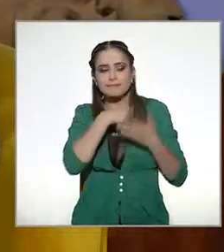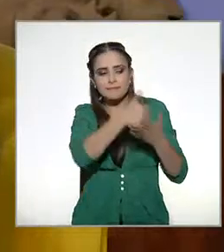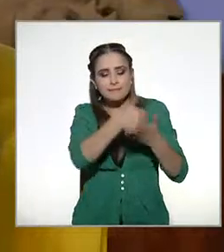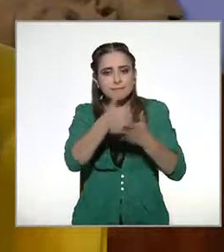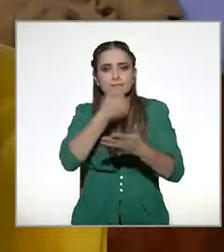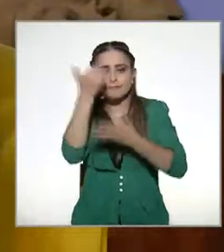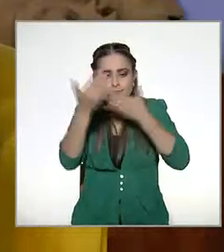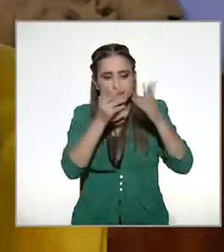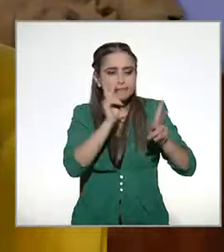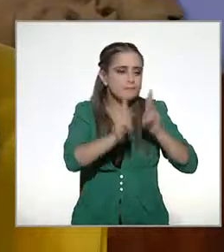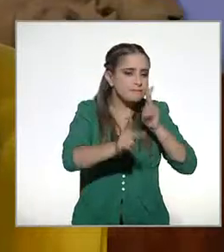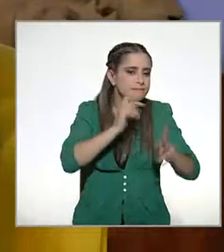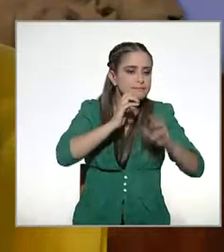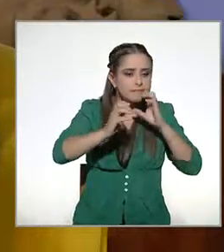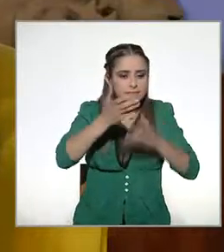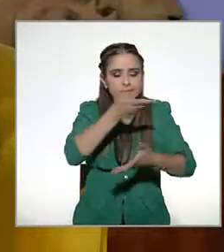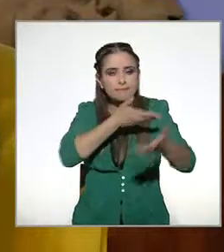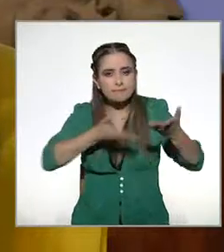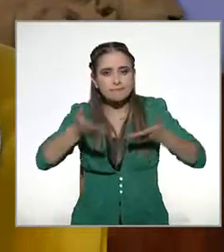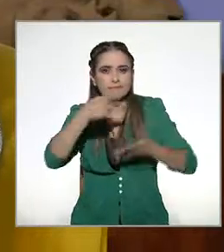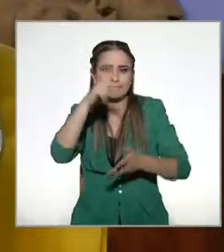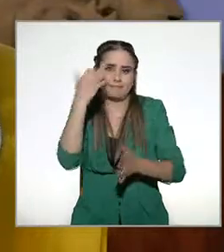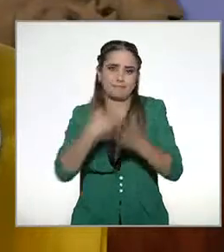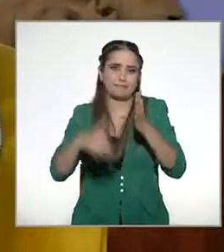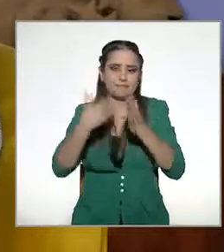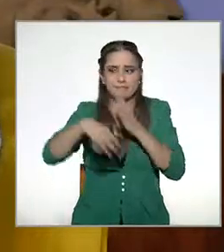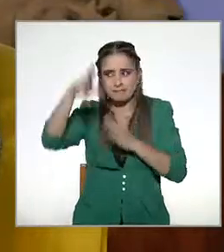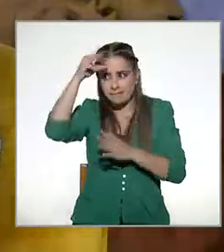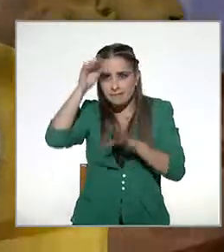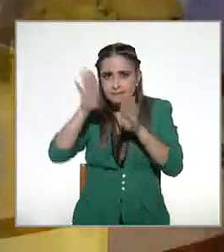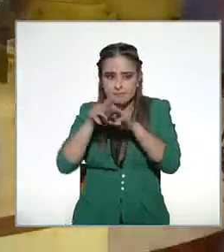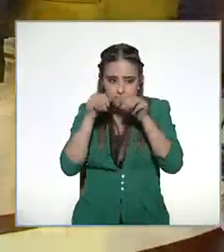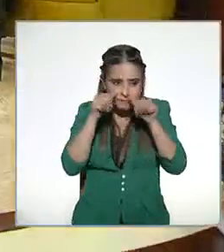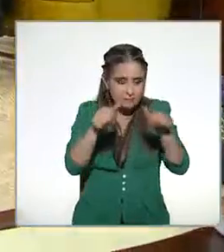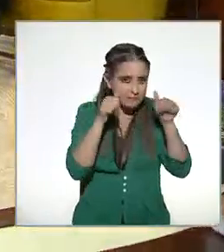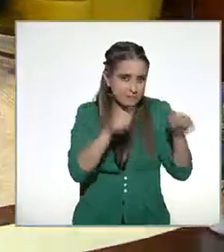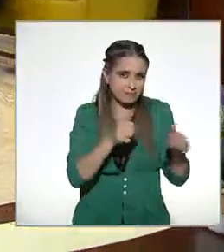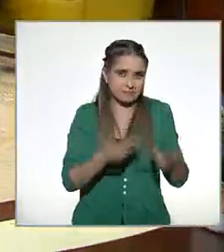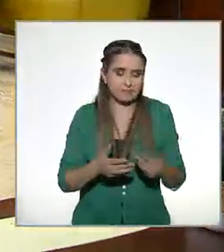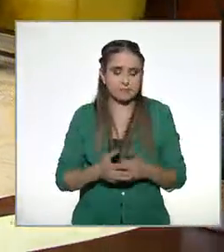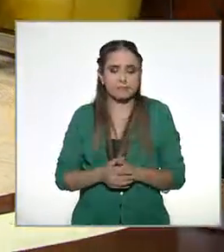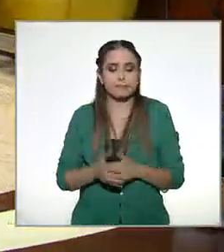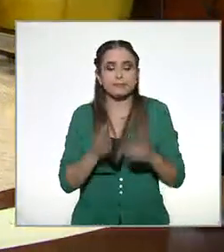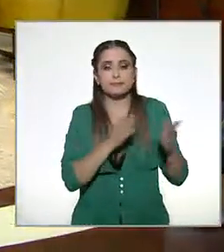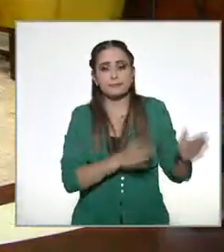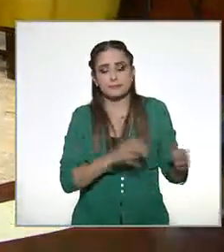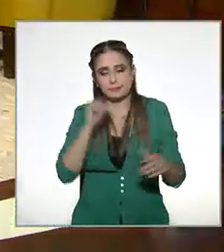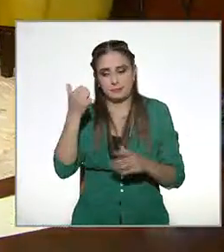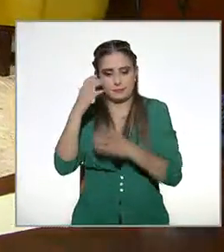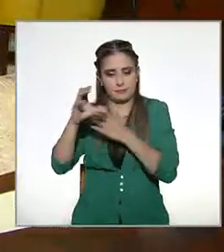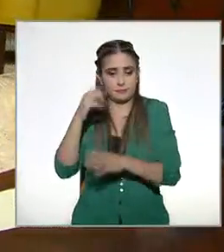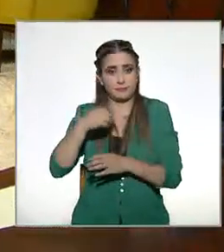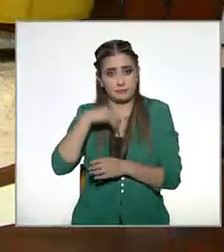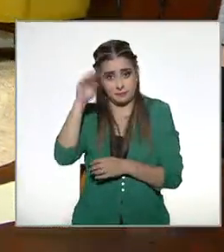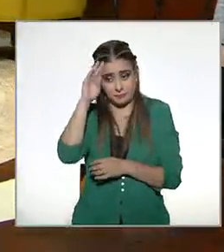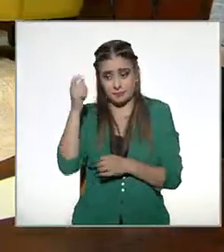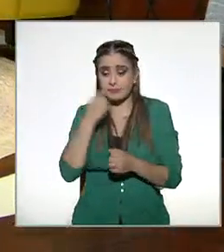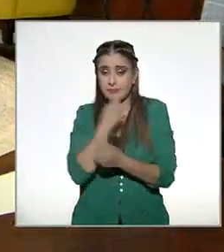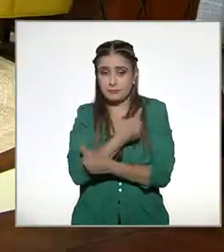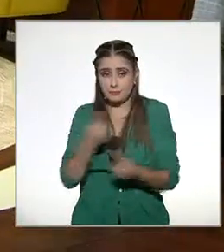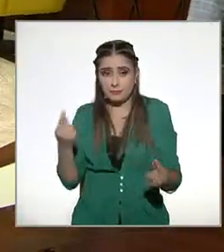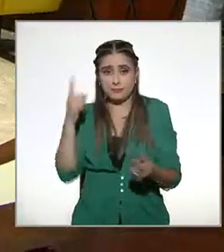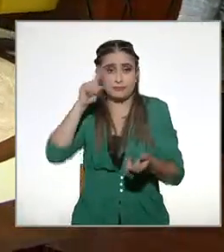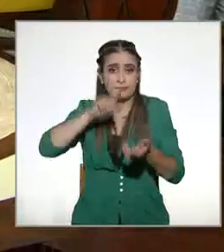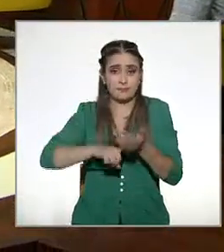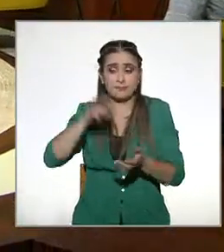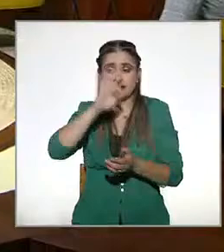escucho me doy cuenta de que aún nos falta mucho por aprender y finalmente Mestli llegó al sigla considero que también cuando los niños hagan comentarios sobre